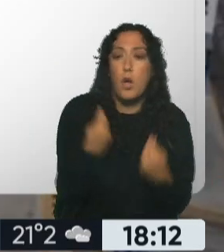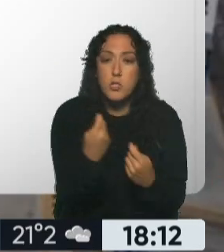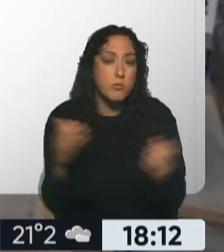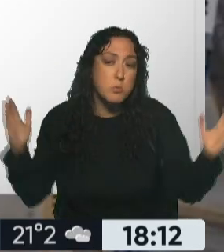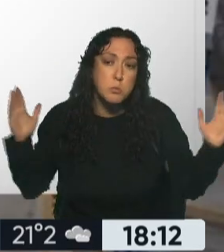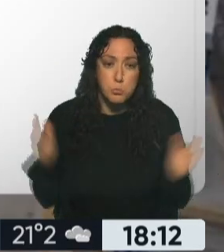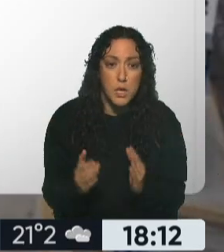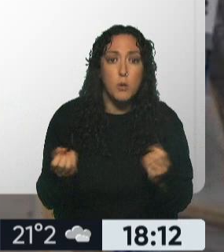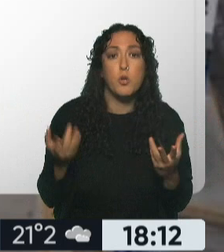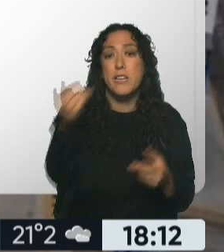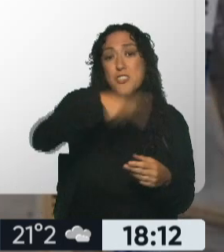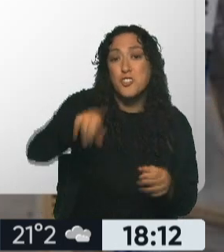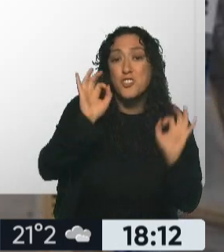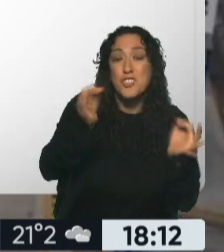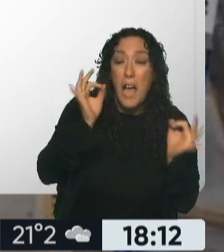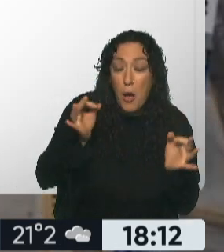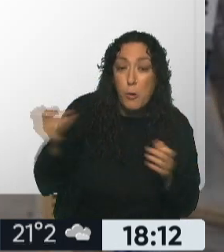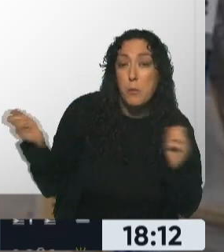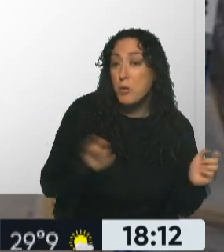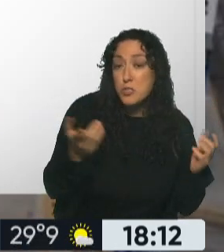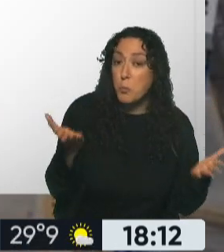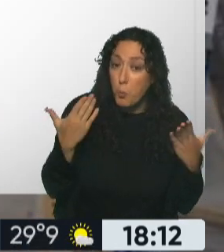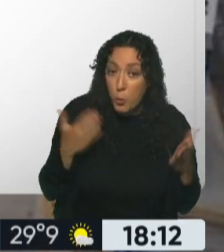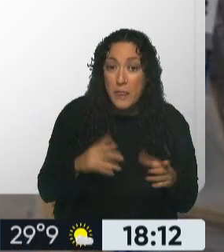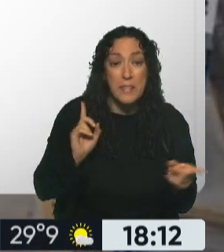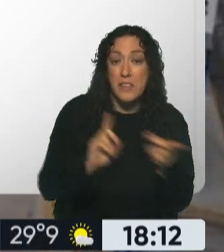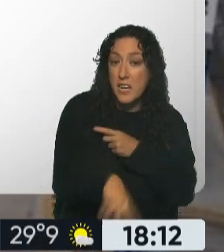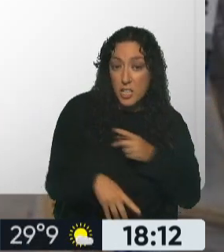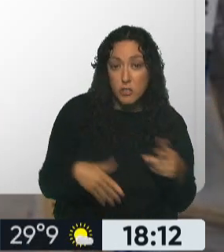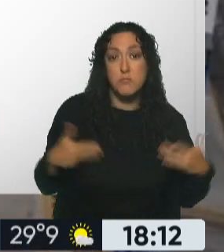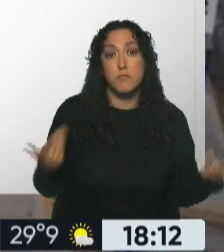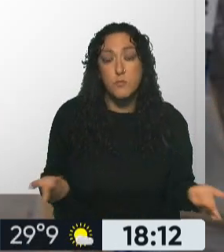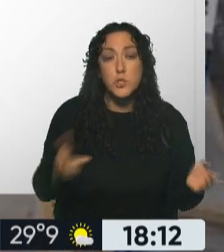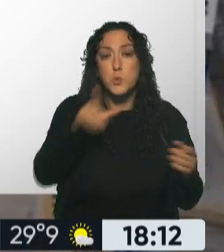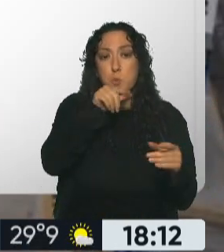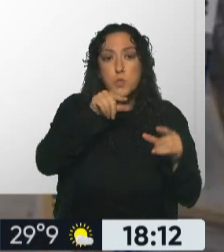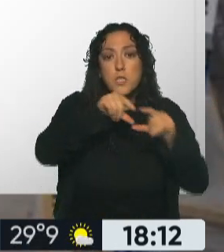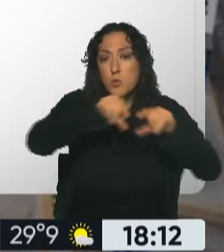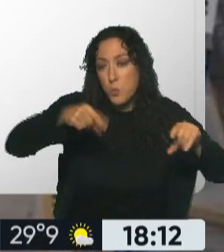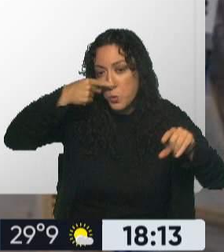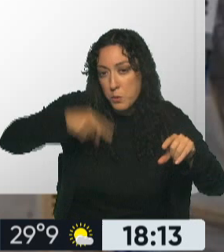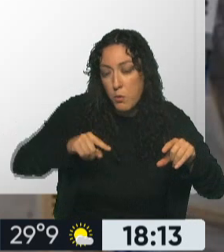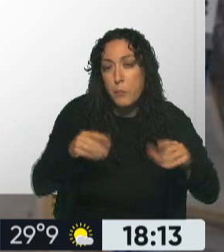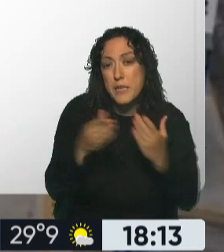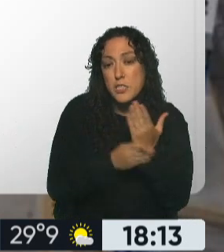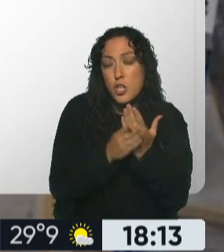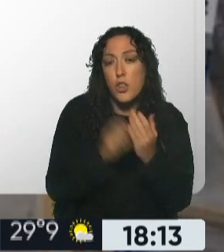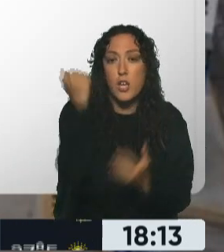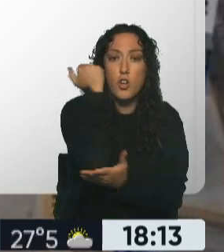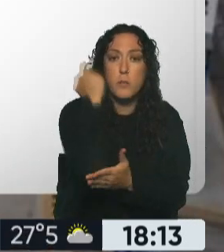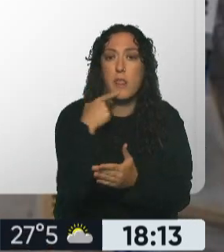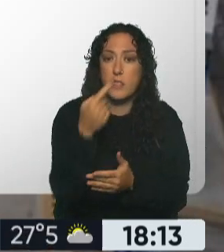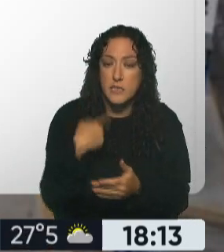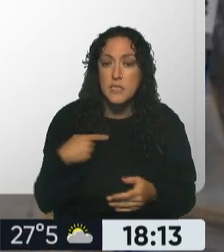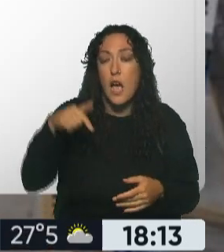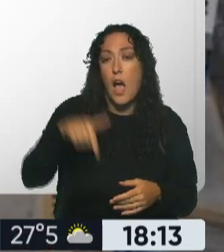tener certeza a la hora de importar entonces remata este tweet el ministro de economía diciendo que a partir de hoy se